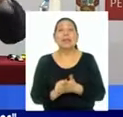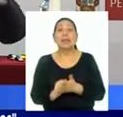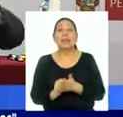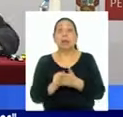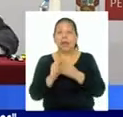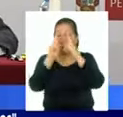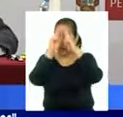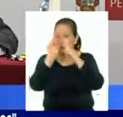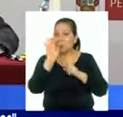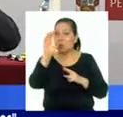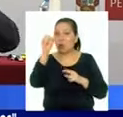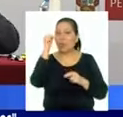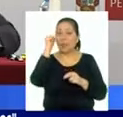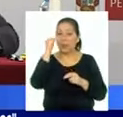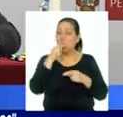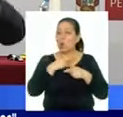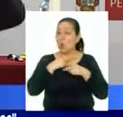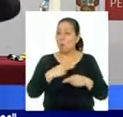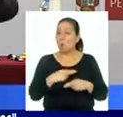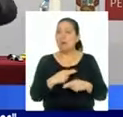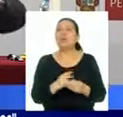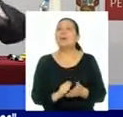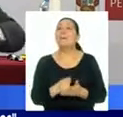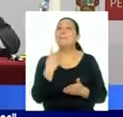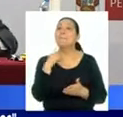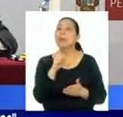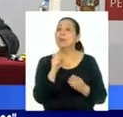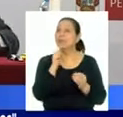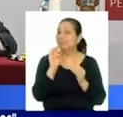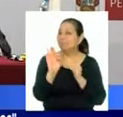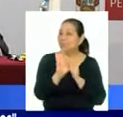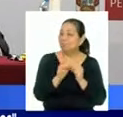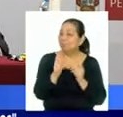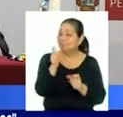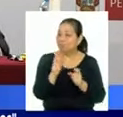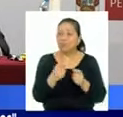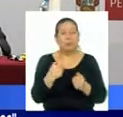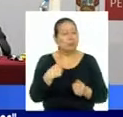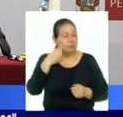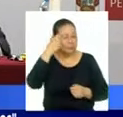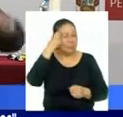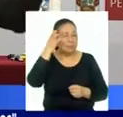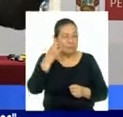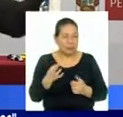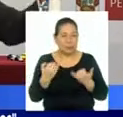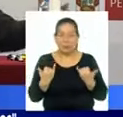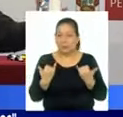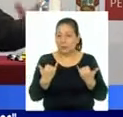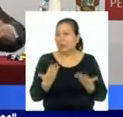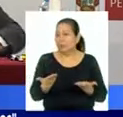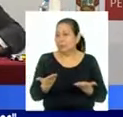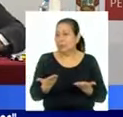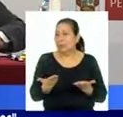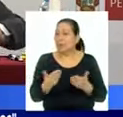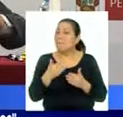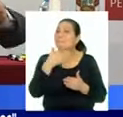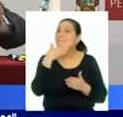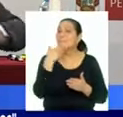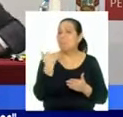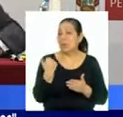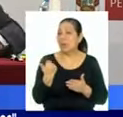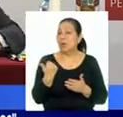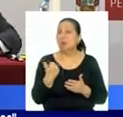el respeto por los derechos humanos y las técnicas, además, para intervenir a las personas. Y yo creo que es patente que se ha mejorado